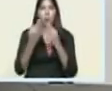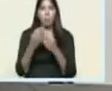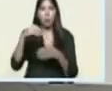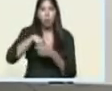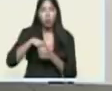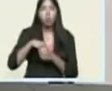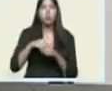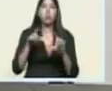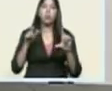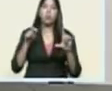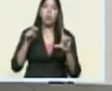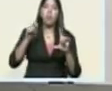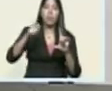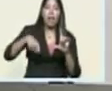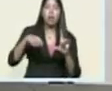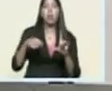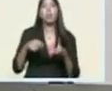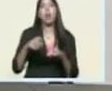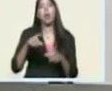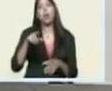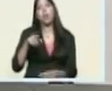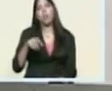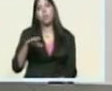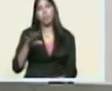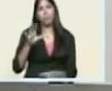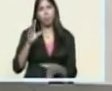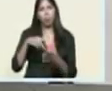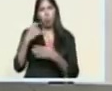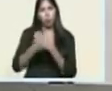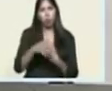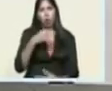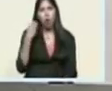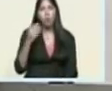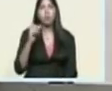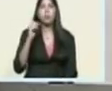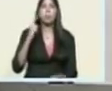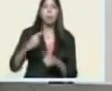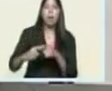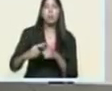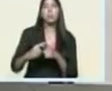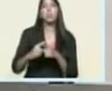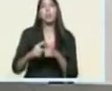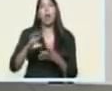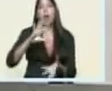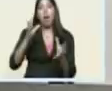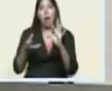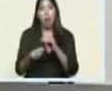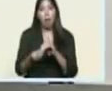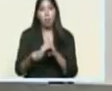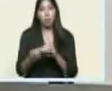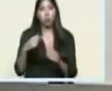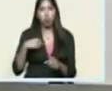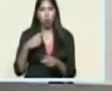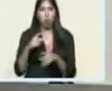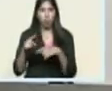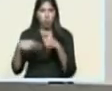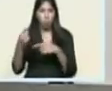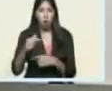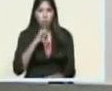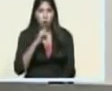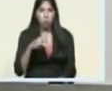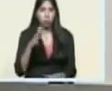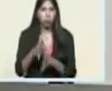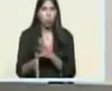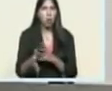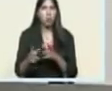en el fortalecimiento de los CLAP, Ya voy a hacer algunos anuncios importantes sobre el